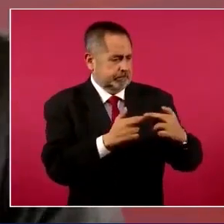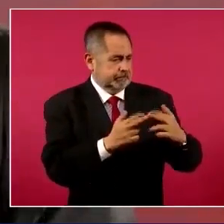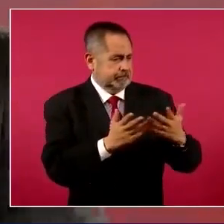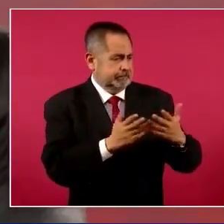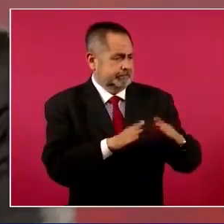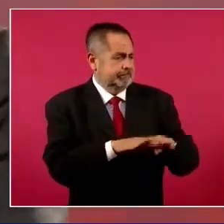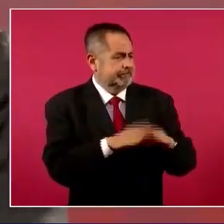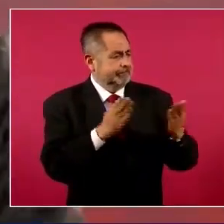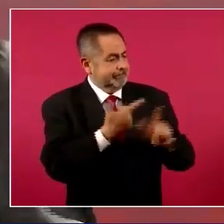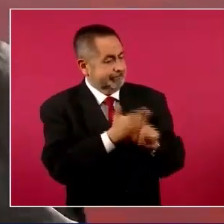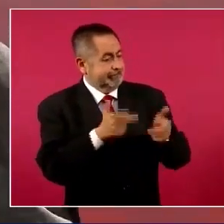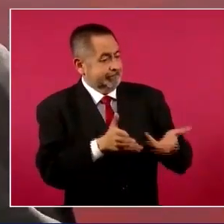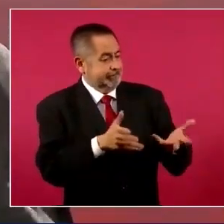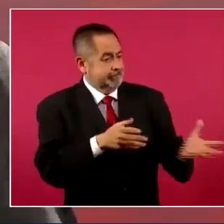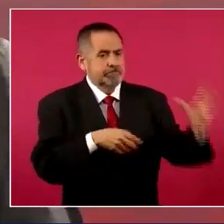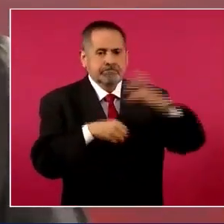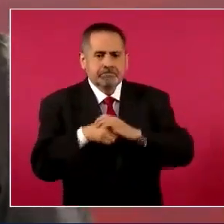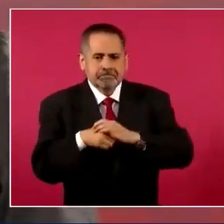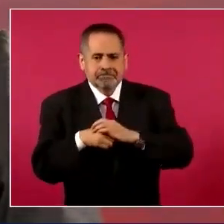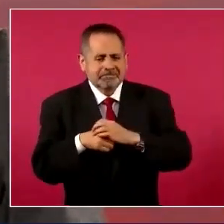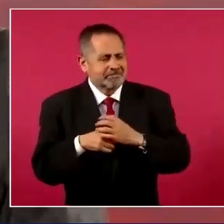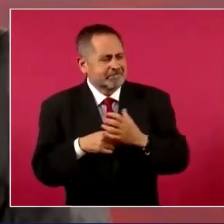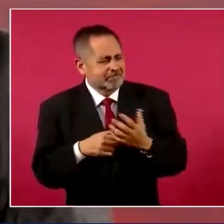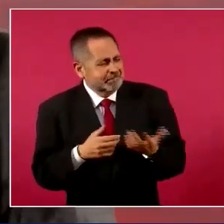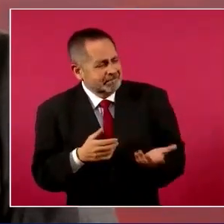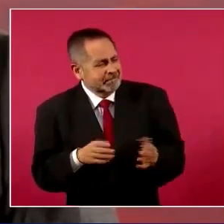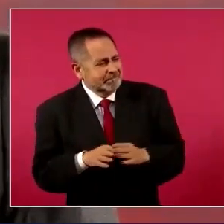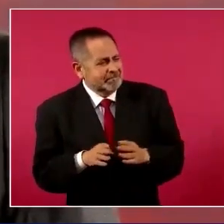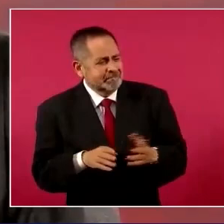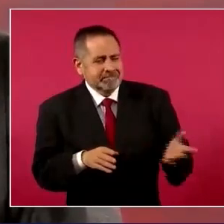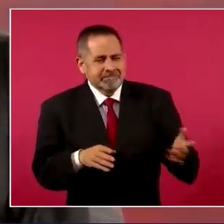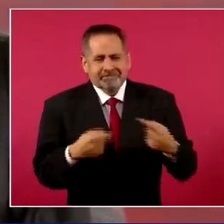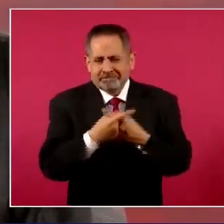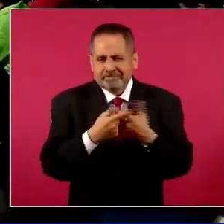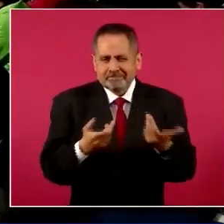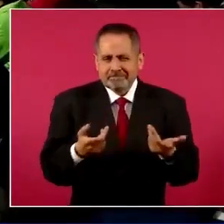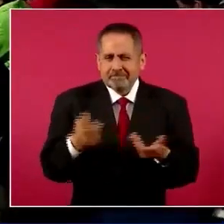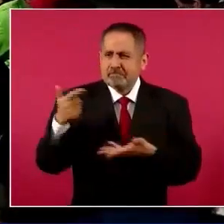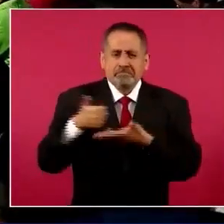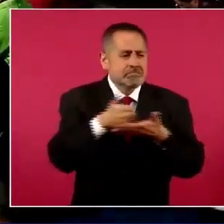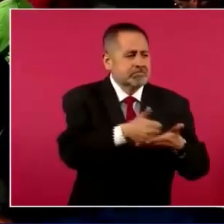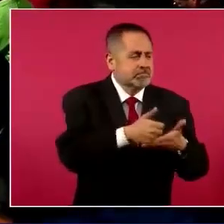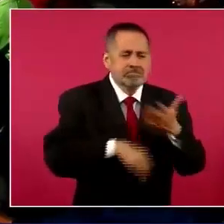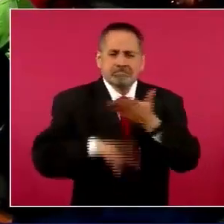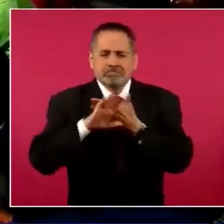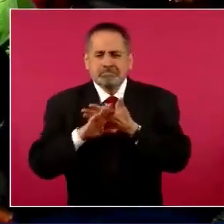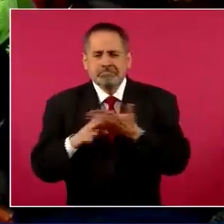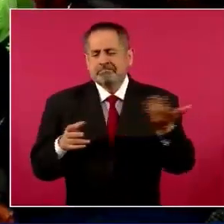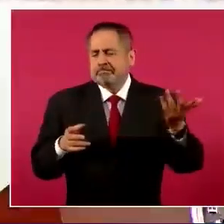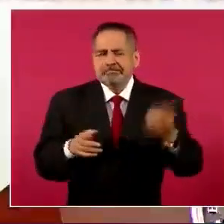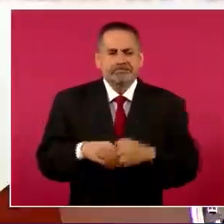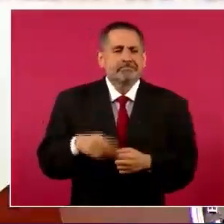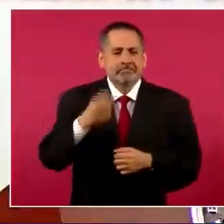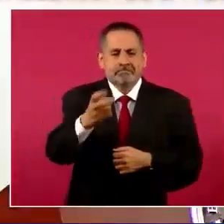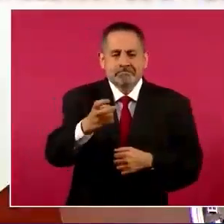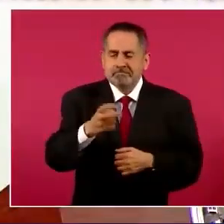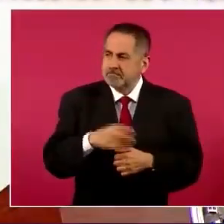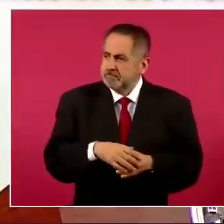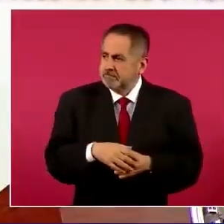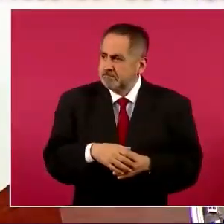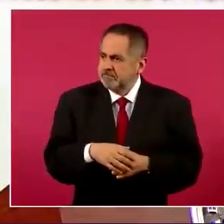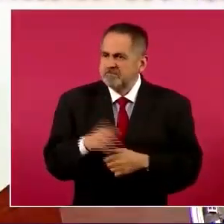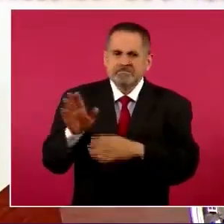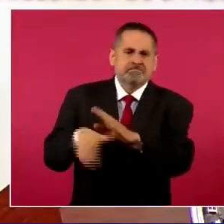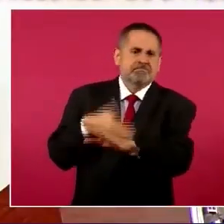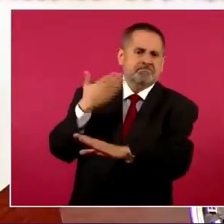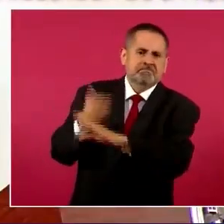Y eso no se lo perdonaron. Por eso la hazaña en